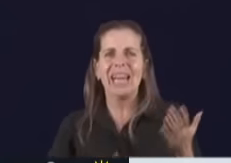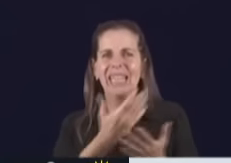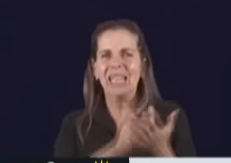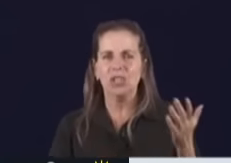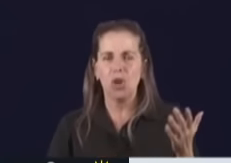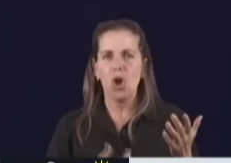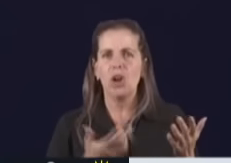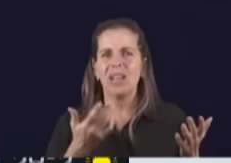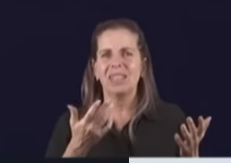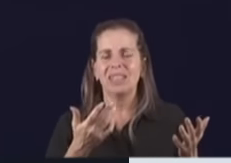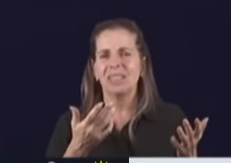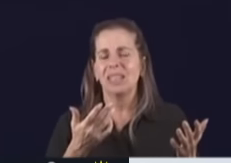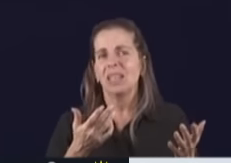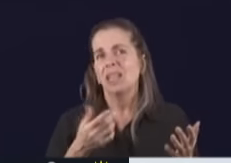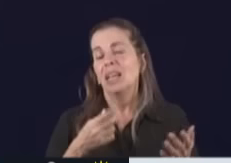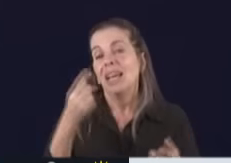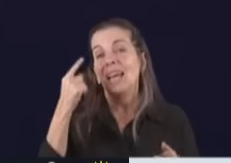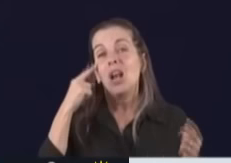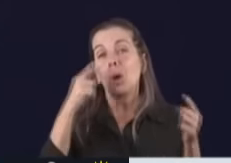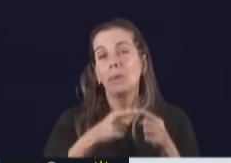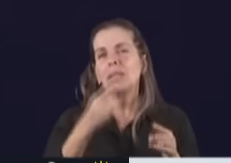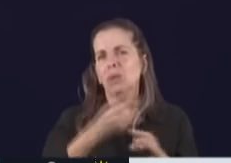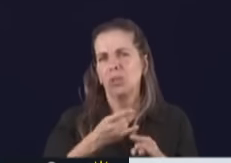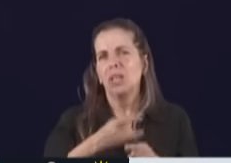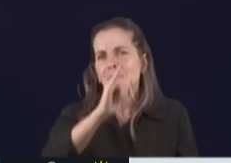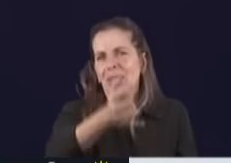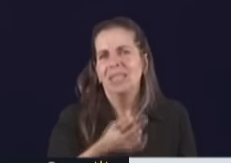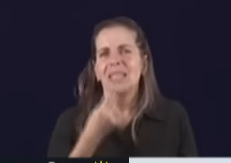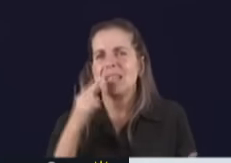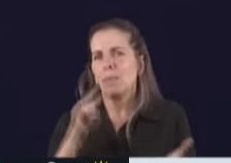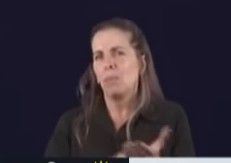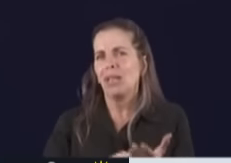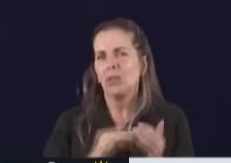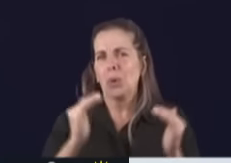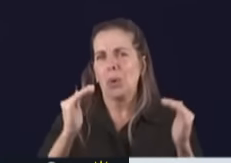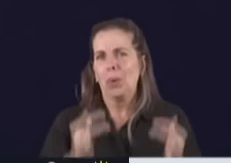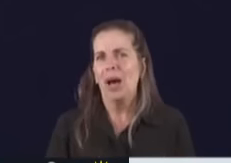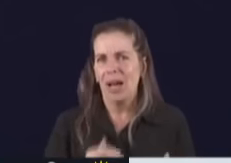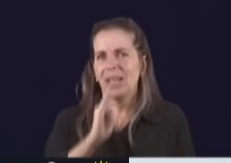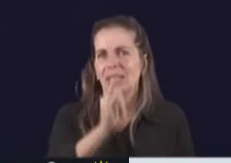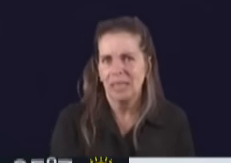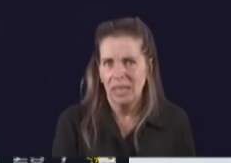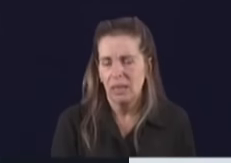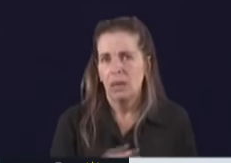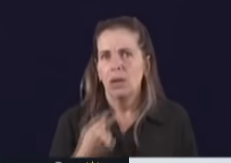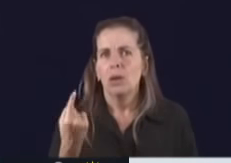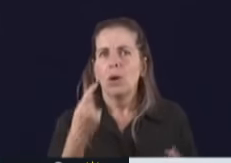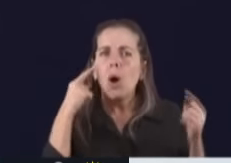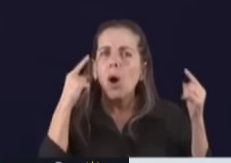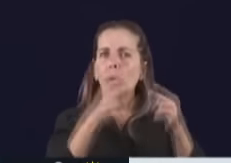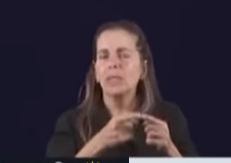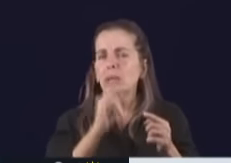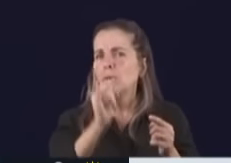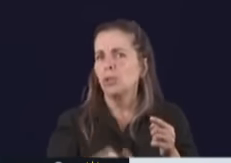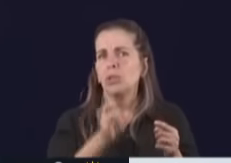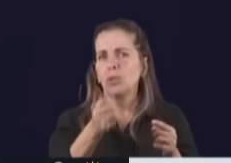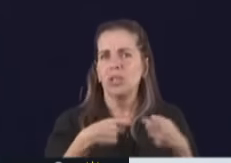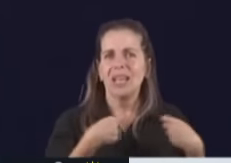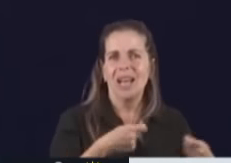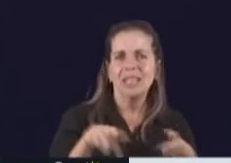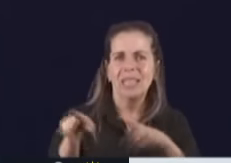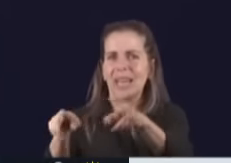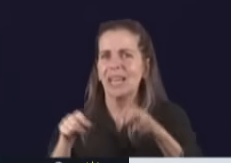a estar siempre ir bajando impuestos. Por supuesto que tenemos una condición inamovible, que es el equilibrio fiscal, y eso